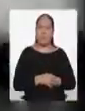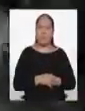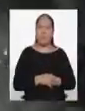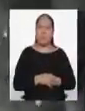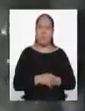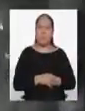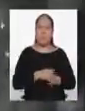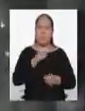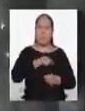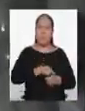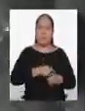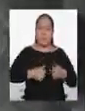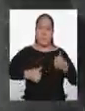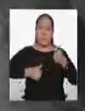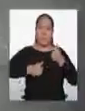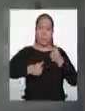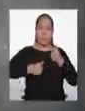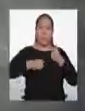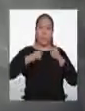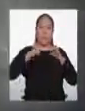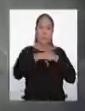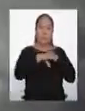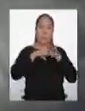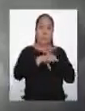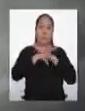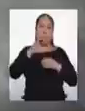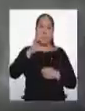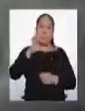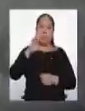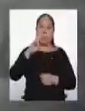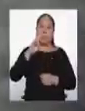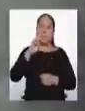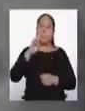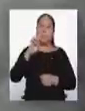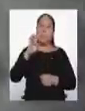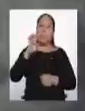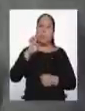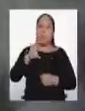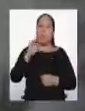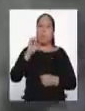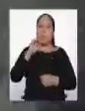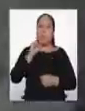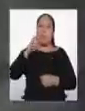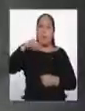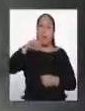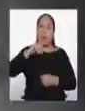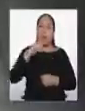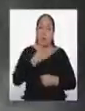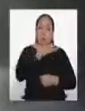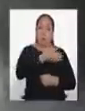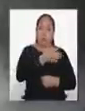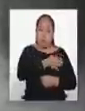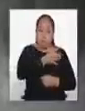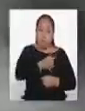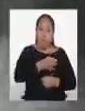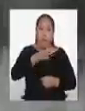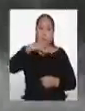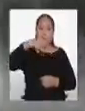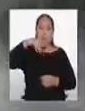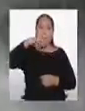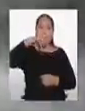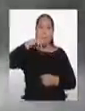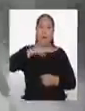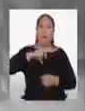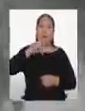La columna de infantería, donde servía el morterista César Molina, partió al frente de batalla desde el actual caserío de Pampa Larga,